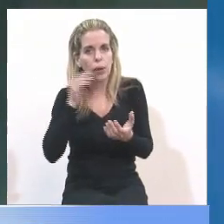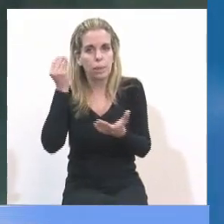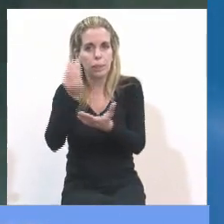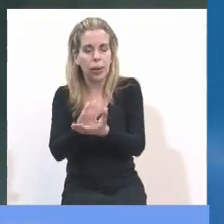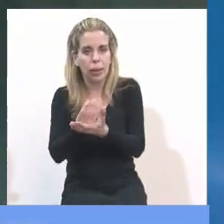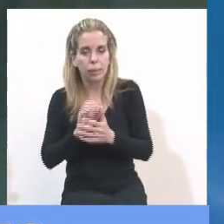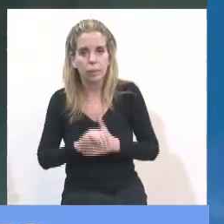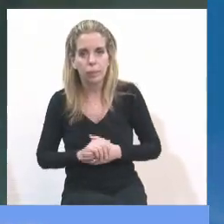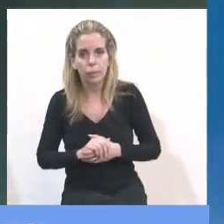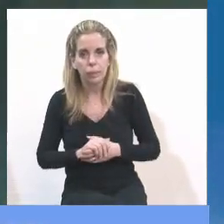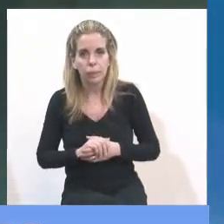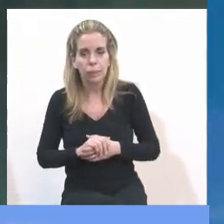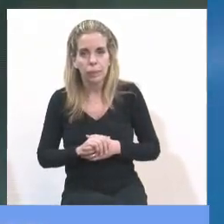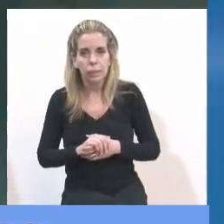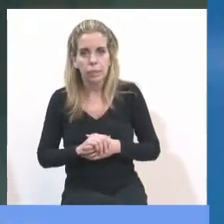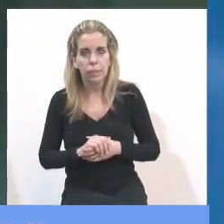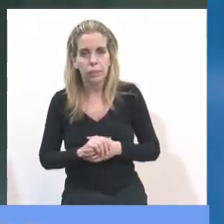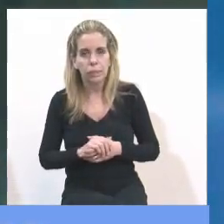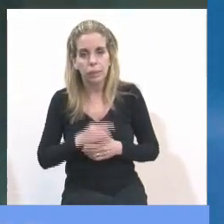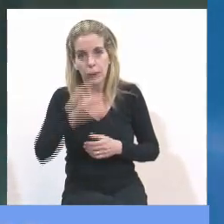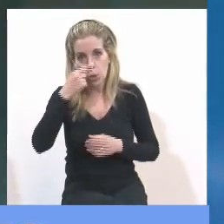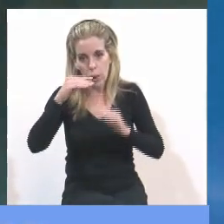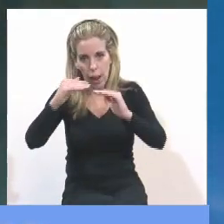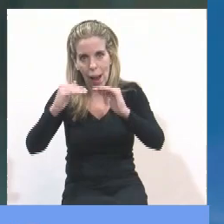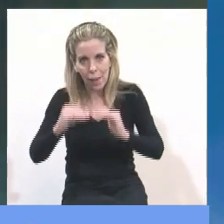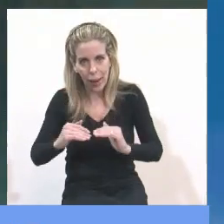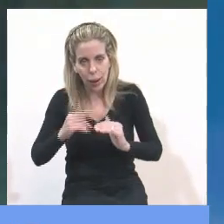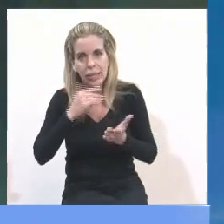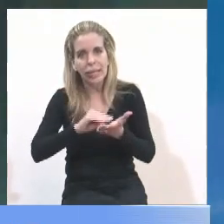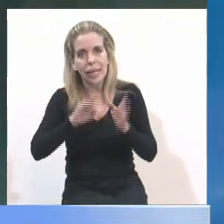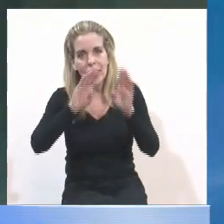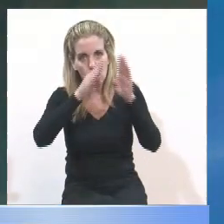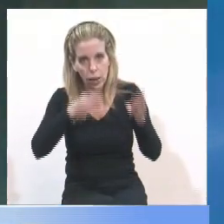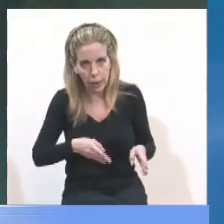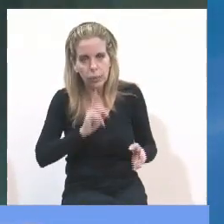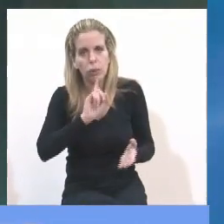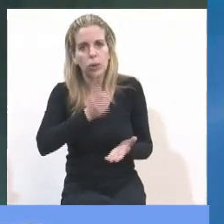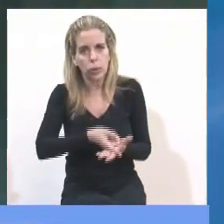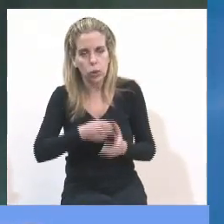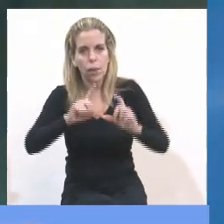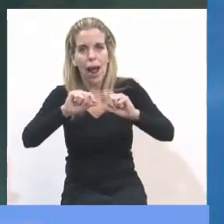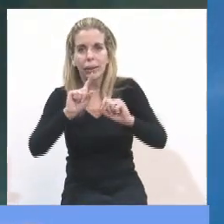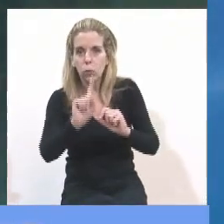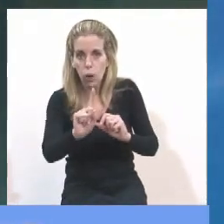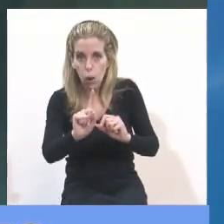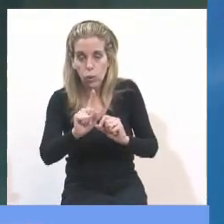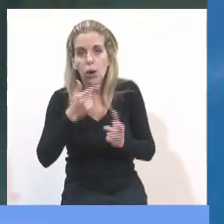fuera designado. Y en la parte resolutiva, el Senado de la Nación resuelve, artículo 1,